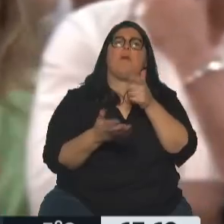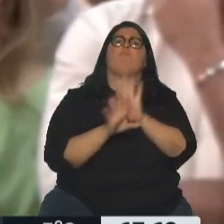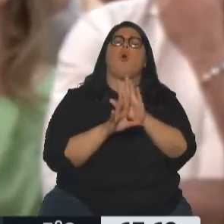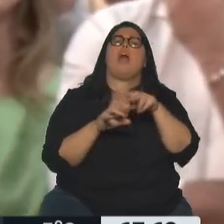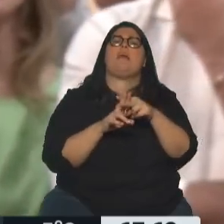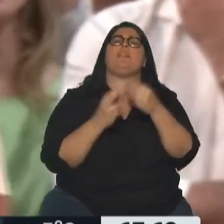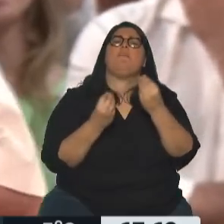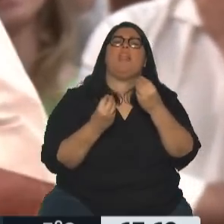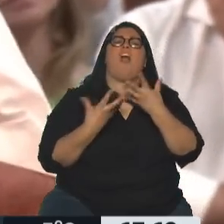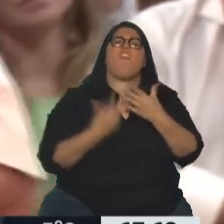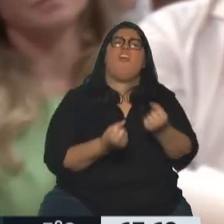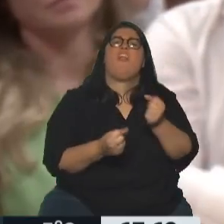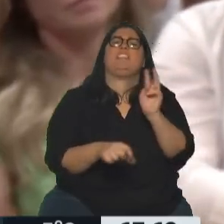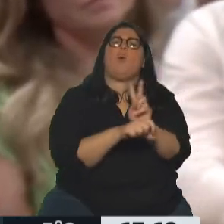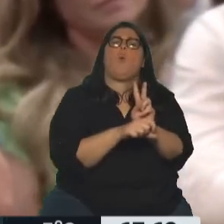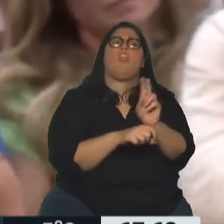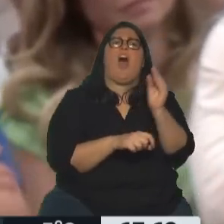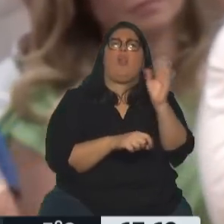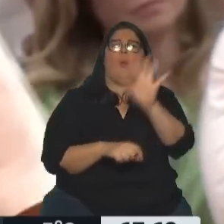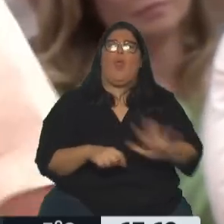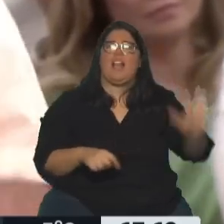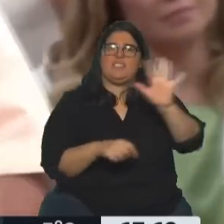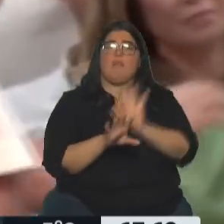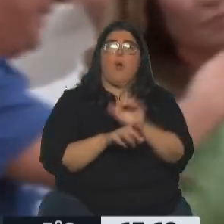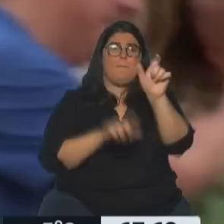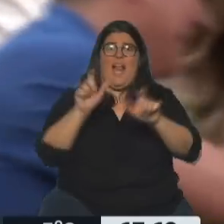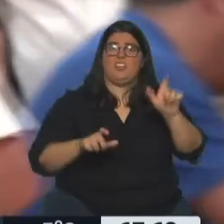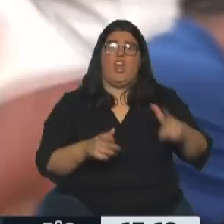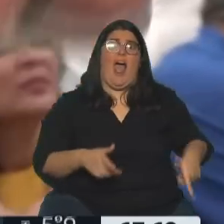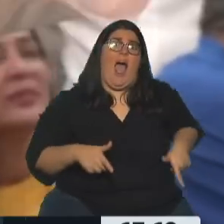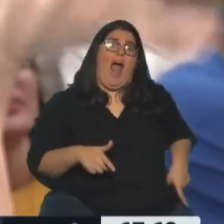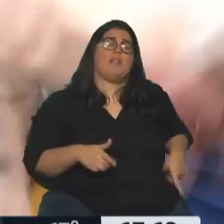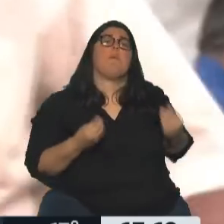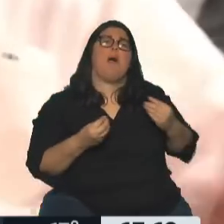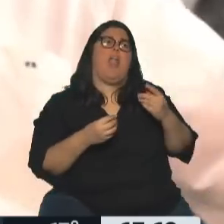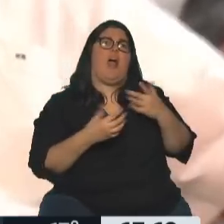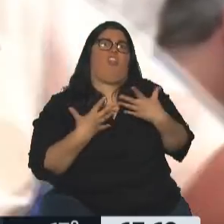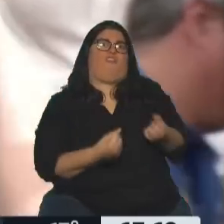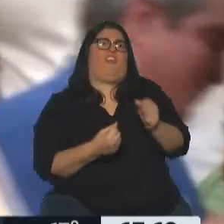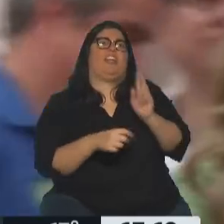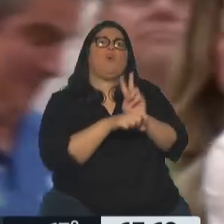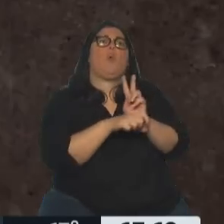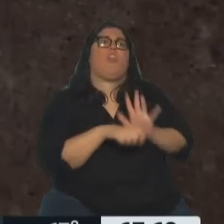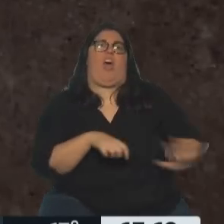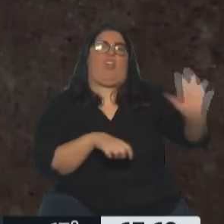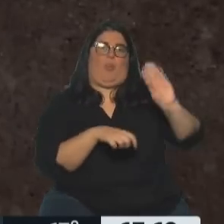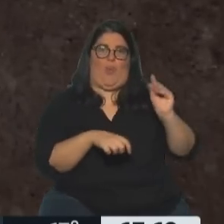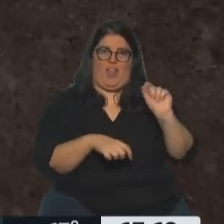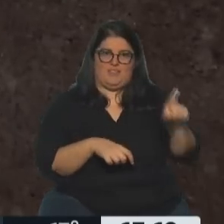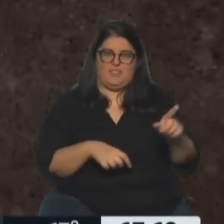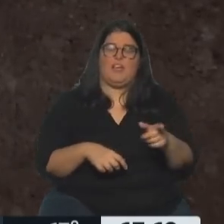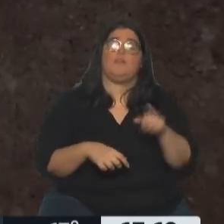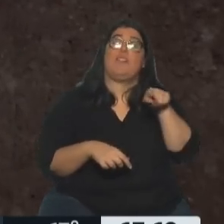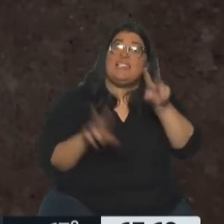seguridad nacional, o sea, armar a la sociedad civil para defender la seguridad nacional. Y acá me parece que es lo que después vamos a desarrollar